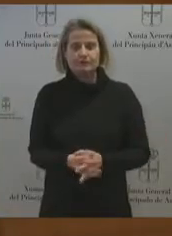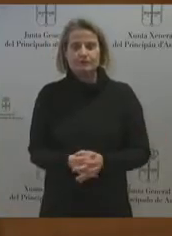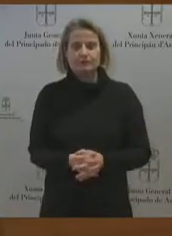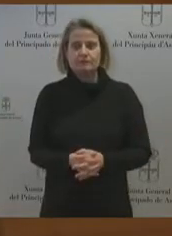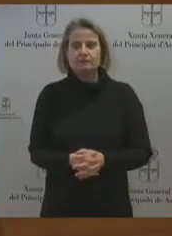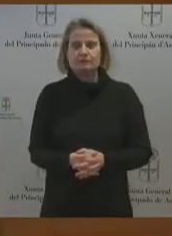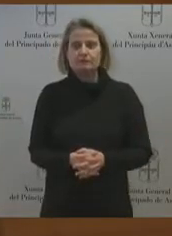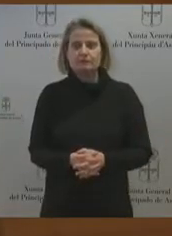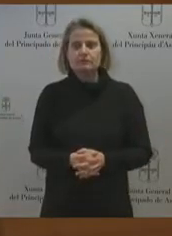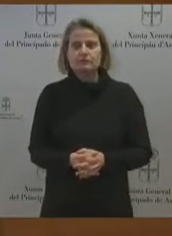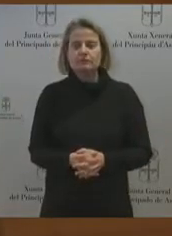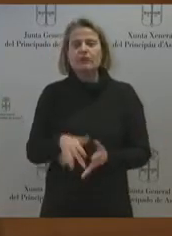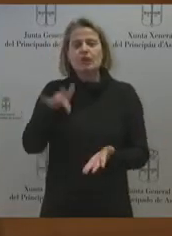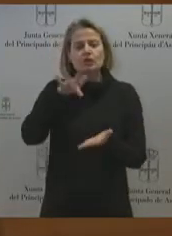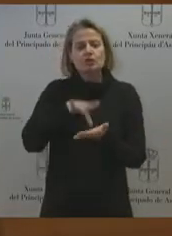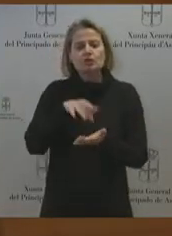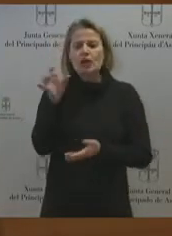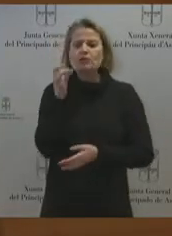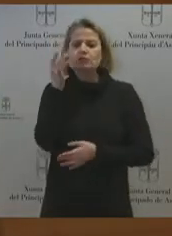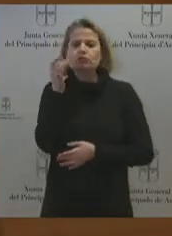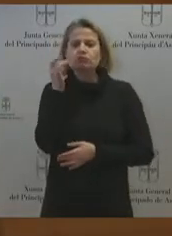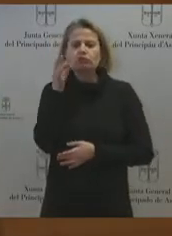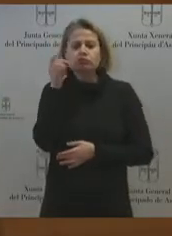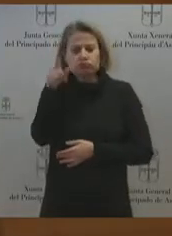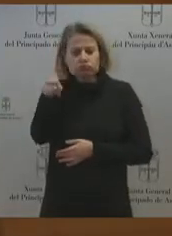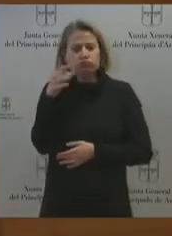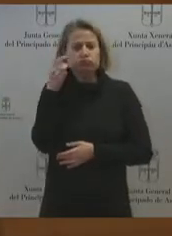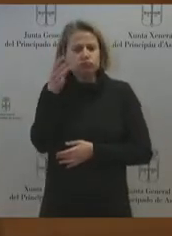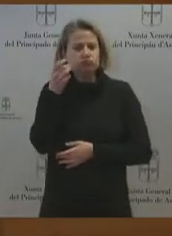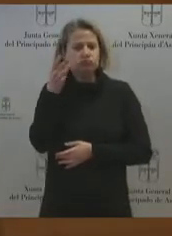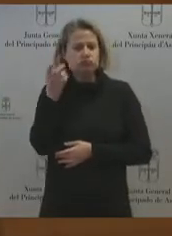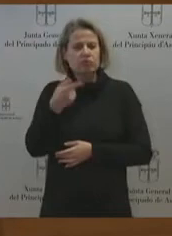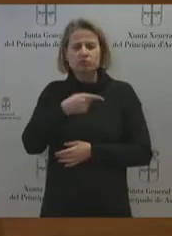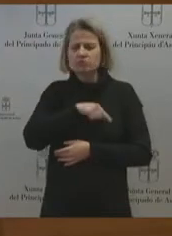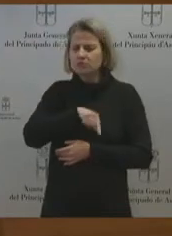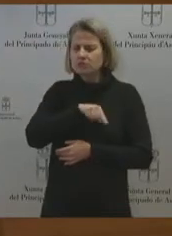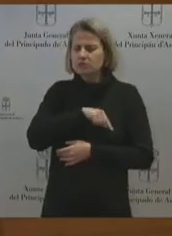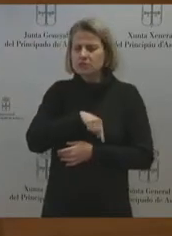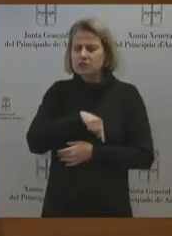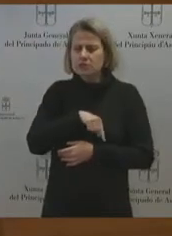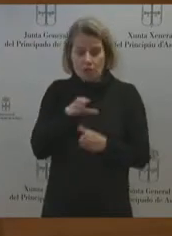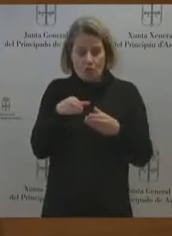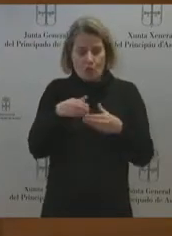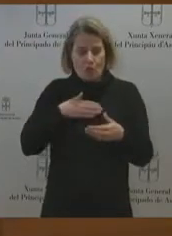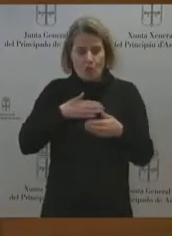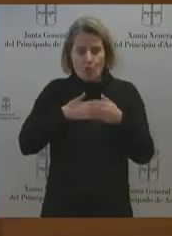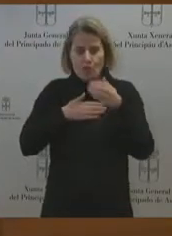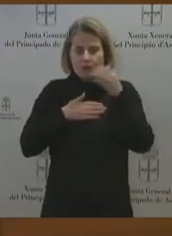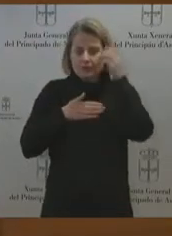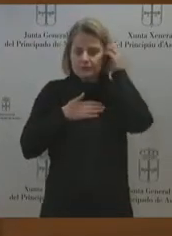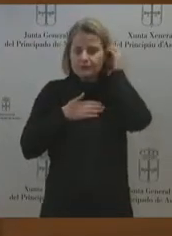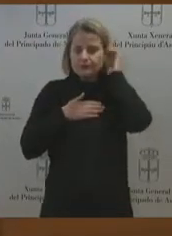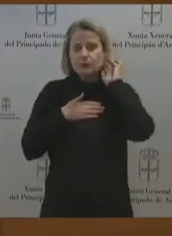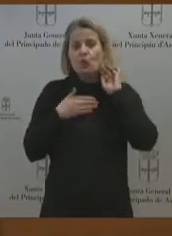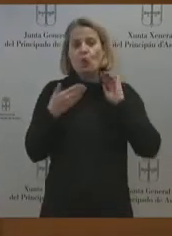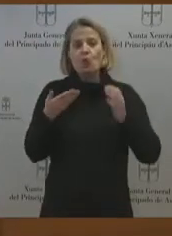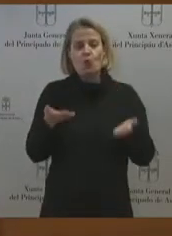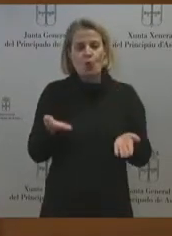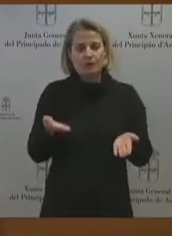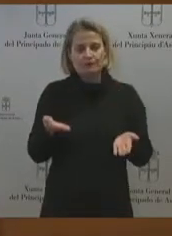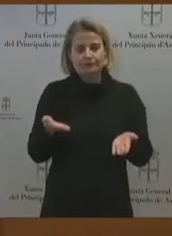discurso, la sensación que tuvimos en nuestro grupo parlamentario es que estaba usted intentando